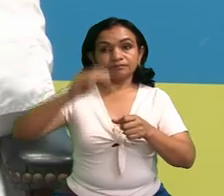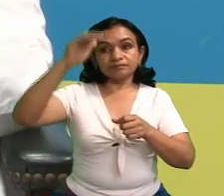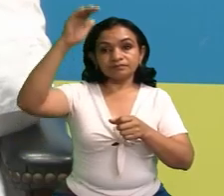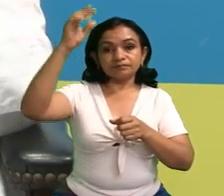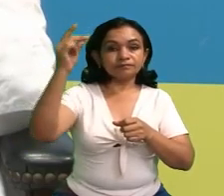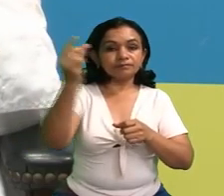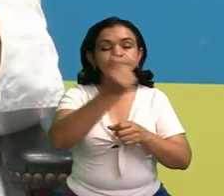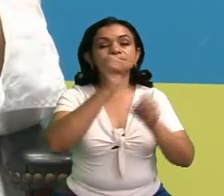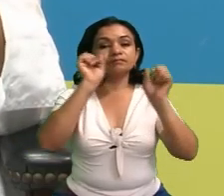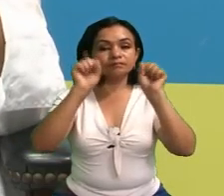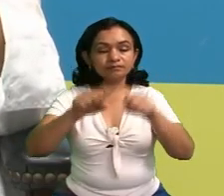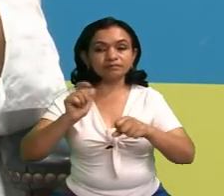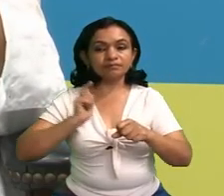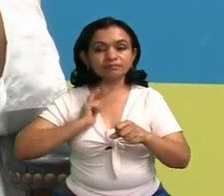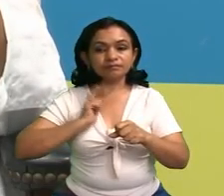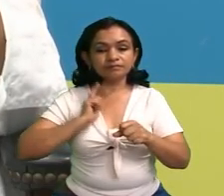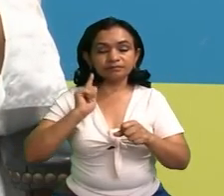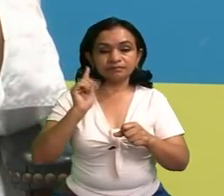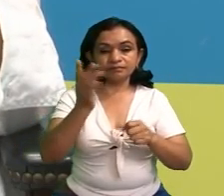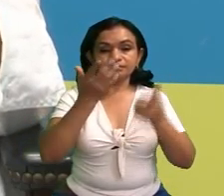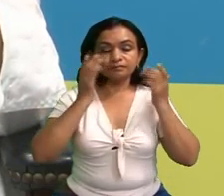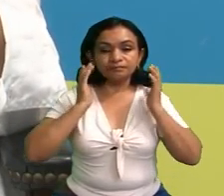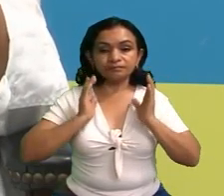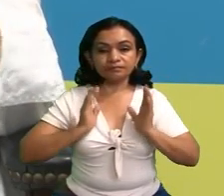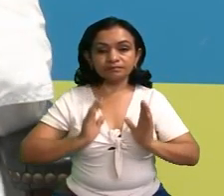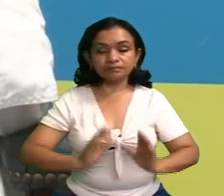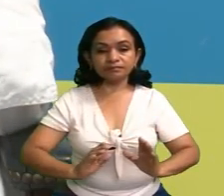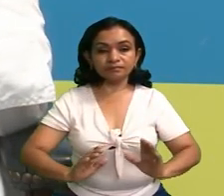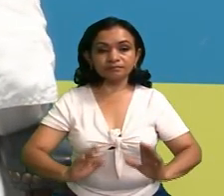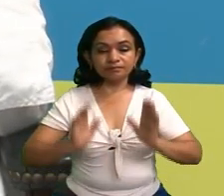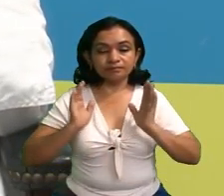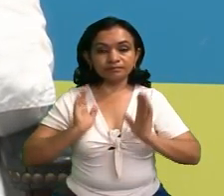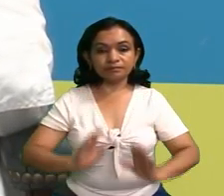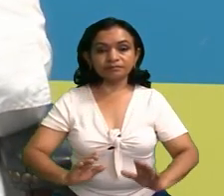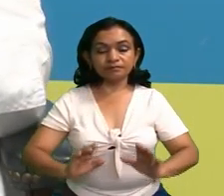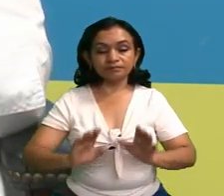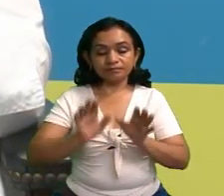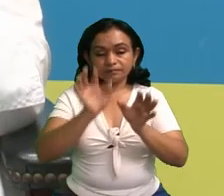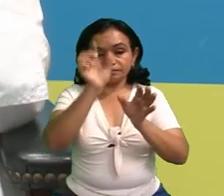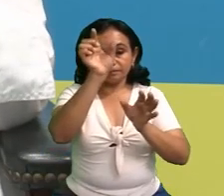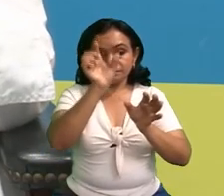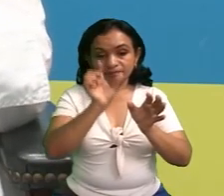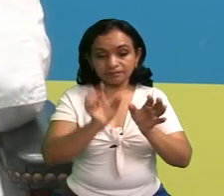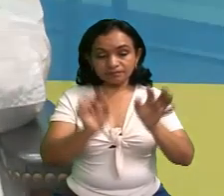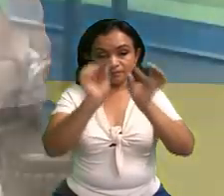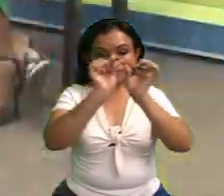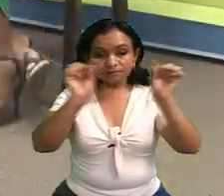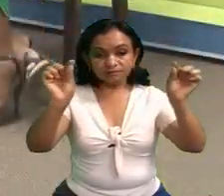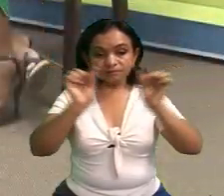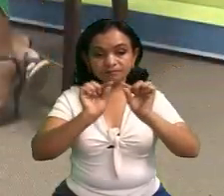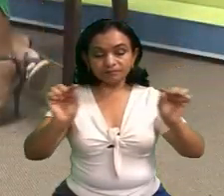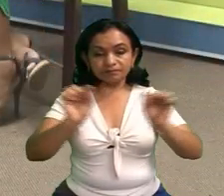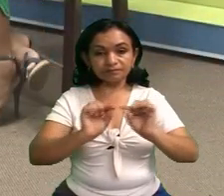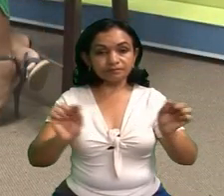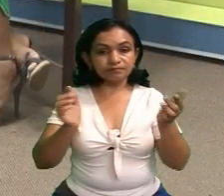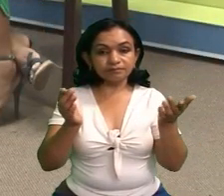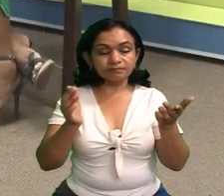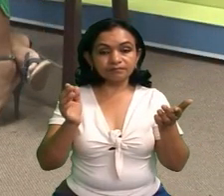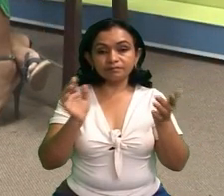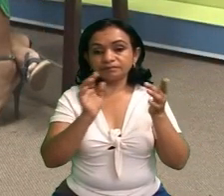pueden aparecer en toda la parte de la espalda, a nivel de la vértebra. Entonces, realmente la estría no tiene como que un